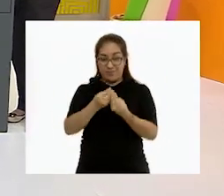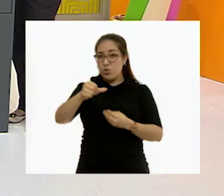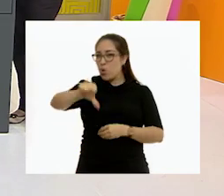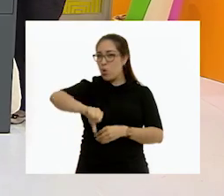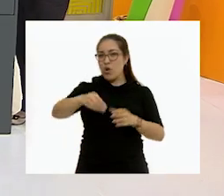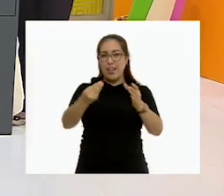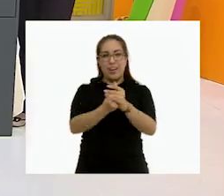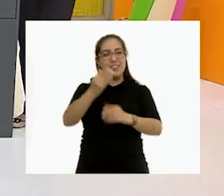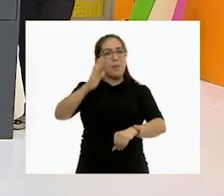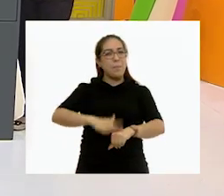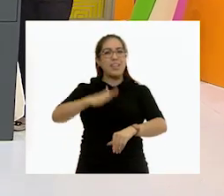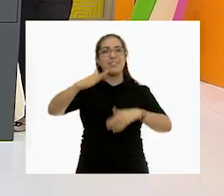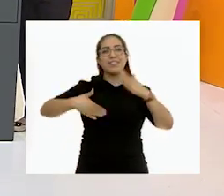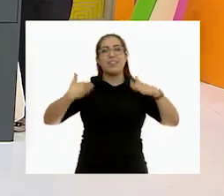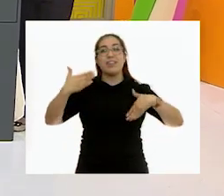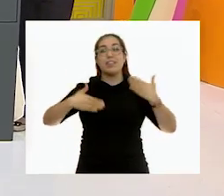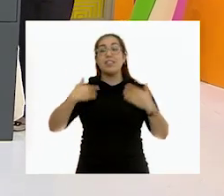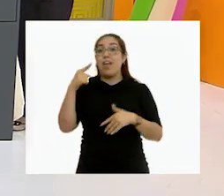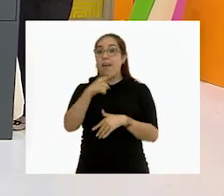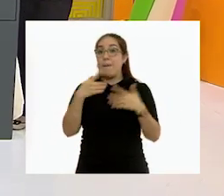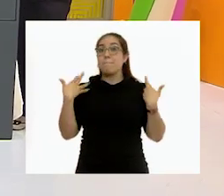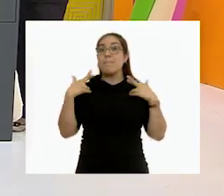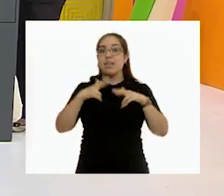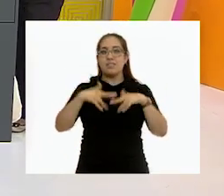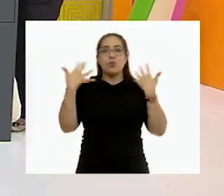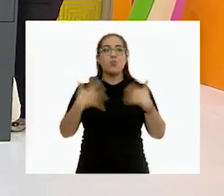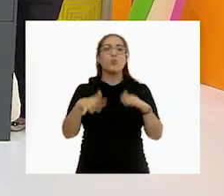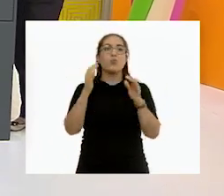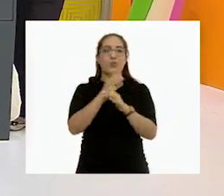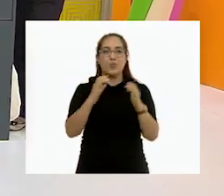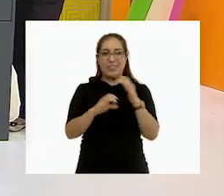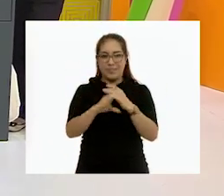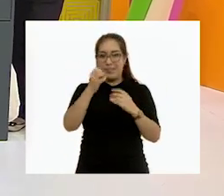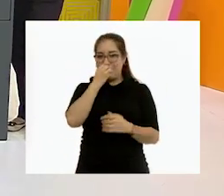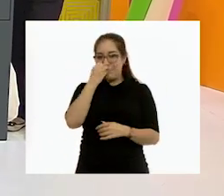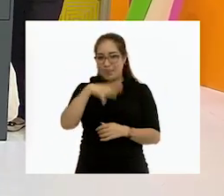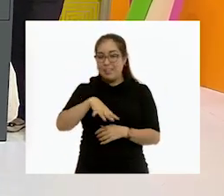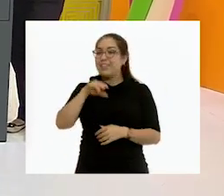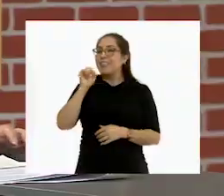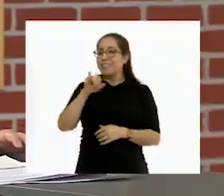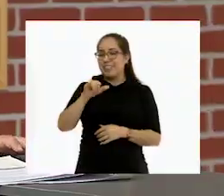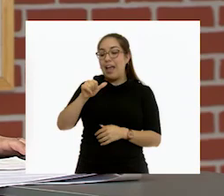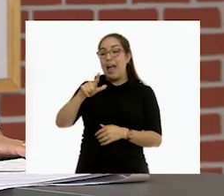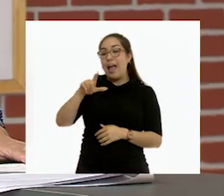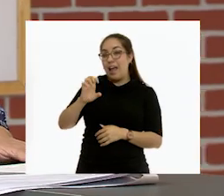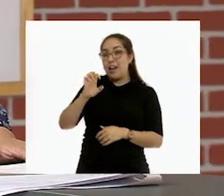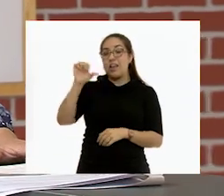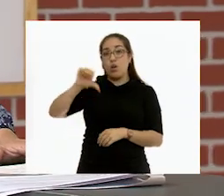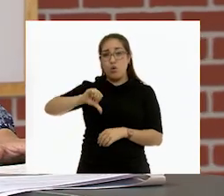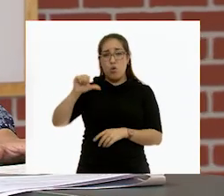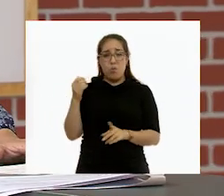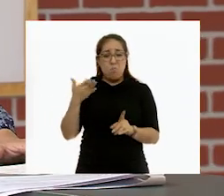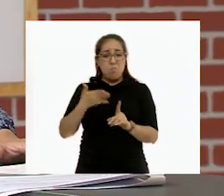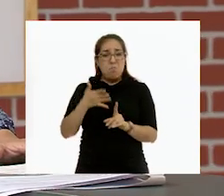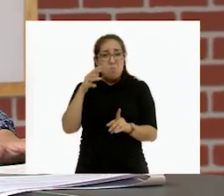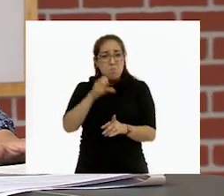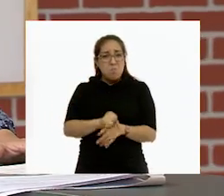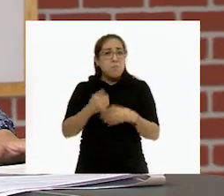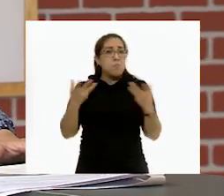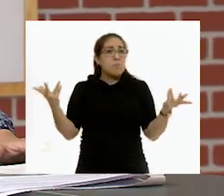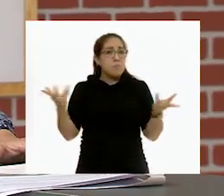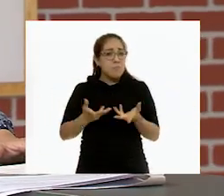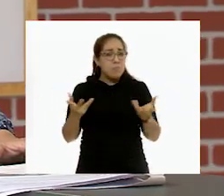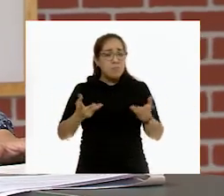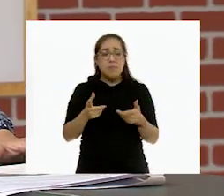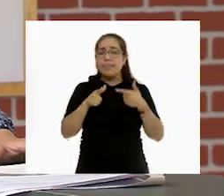de divertida porque la maestra nos tiene preparadas unas actividades padrísimas. Así es, Ale, y bueno, la intención, el propósito de la clase, pues es